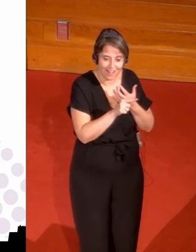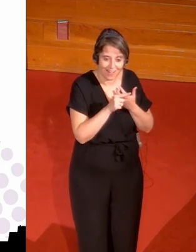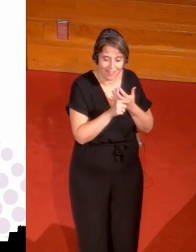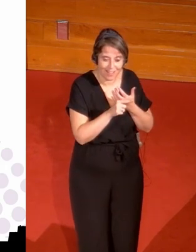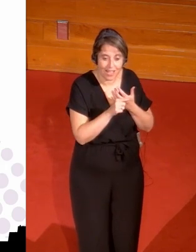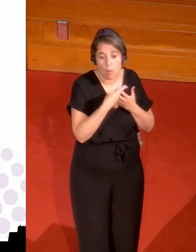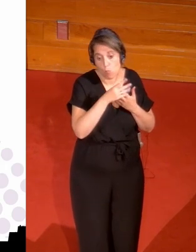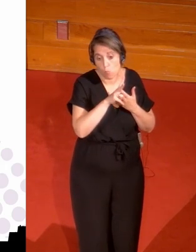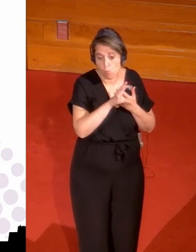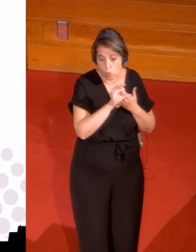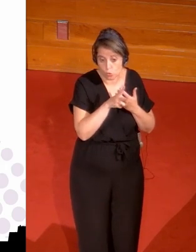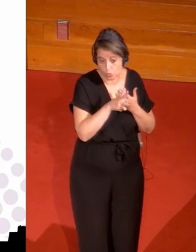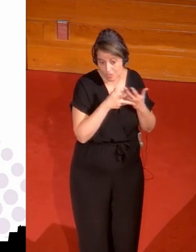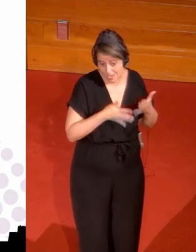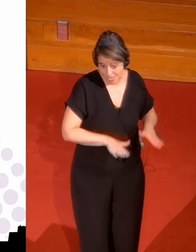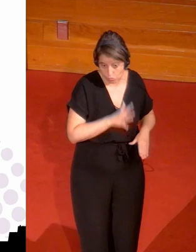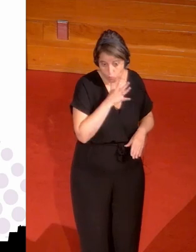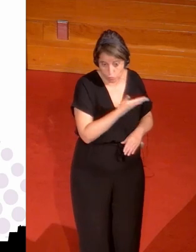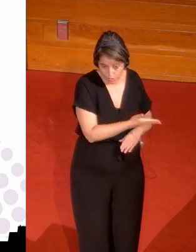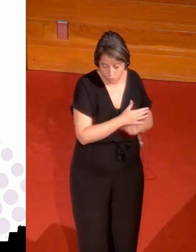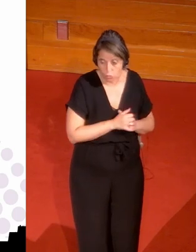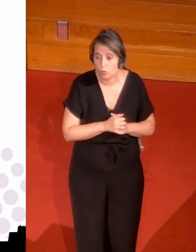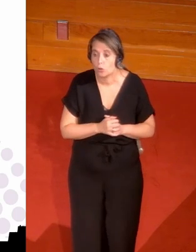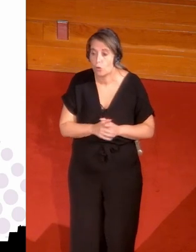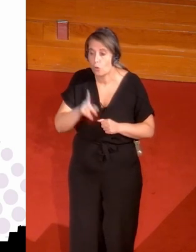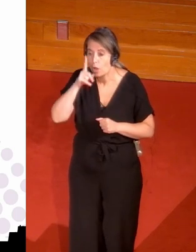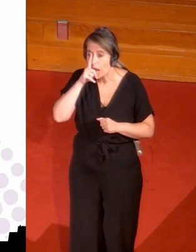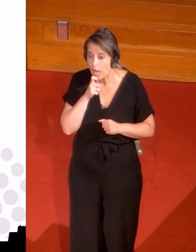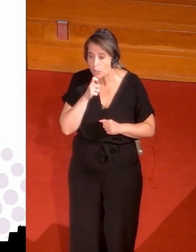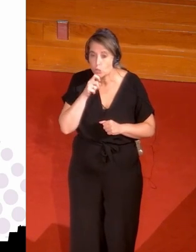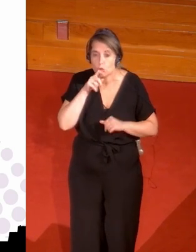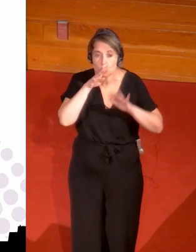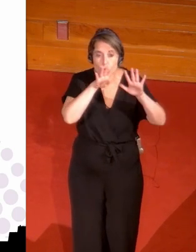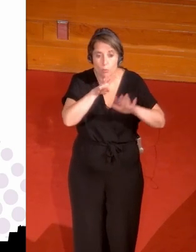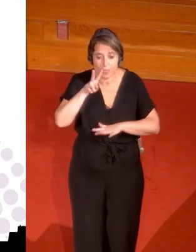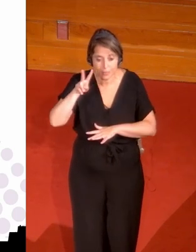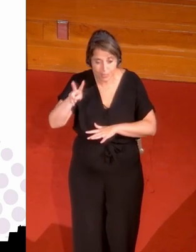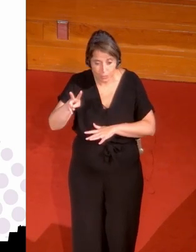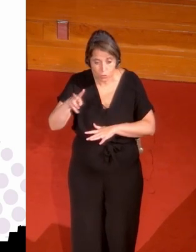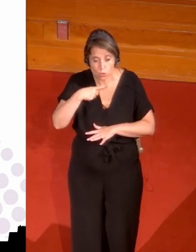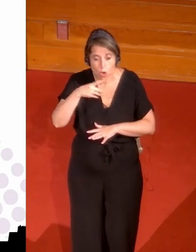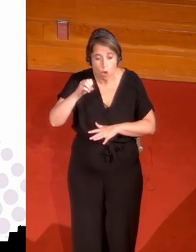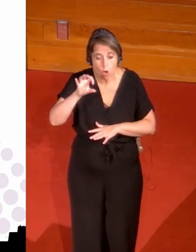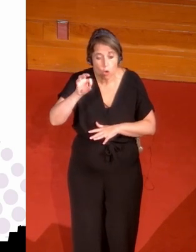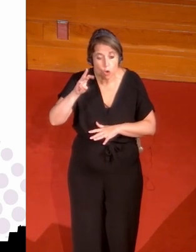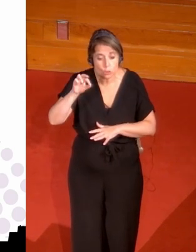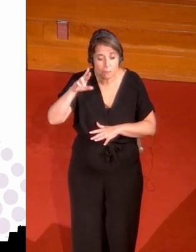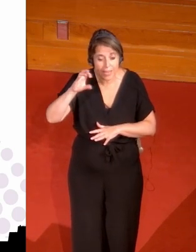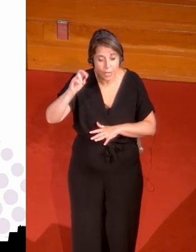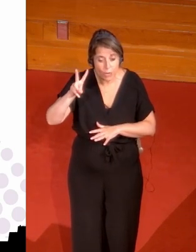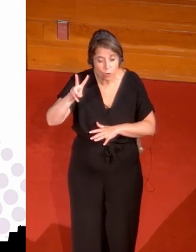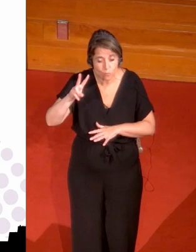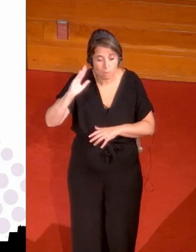George Bush hijo y en 1992 el caso de ros perot que se supone que a quien más daño